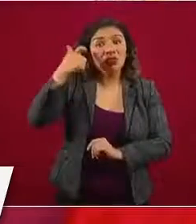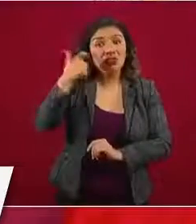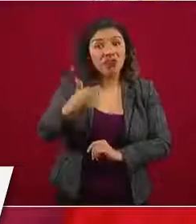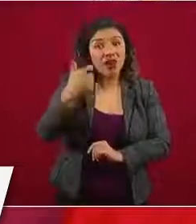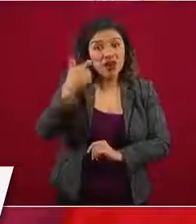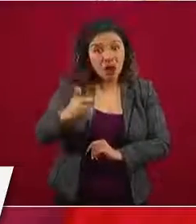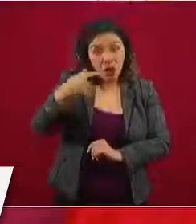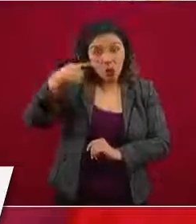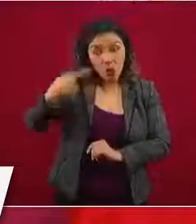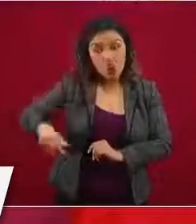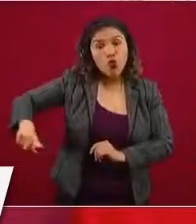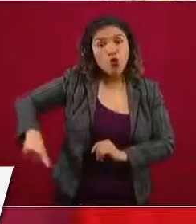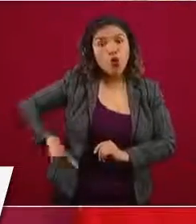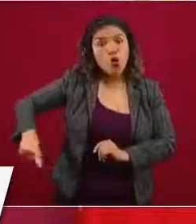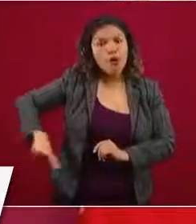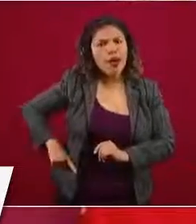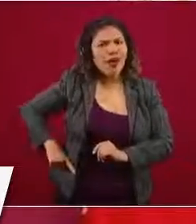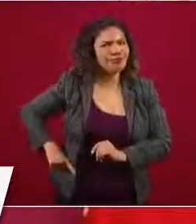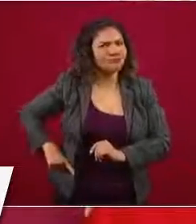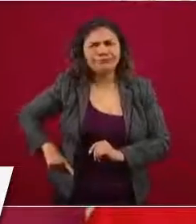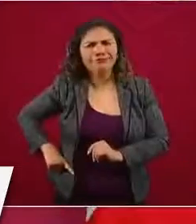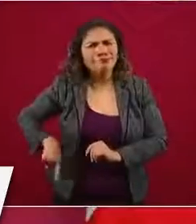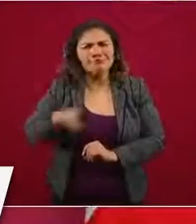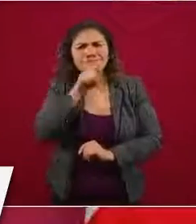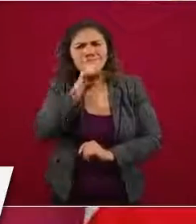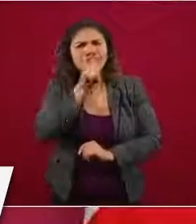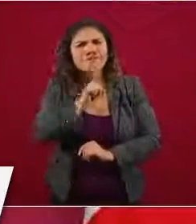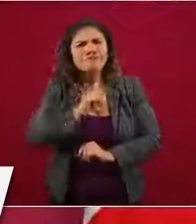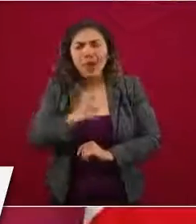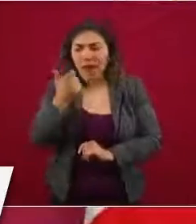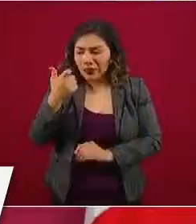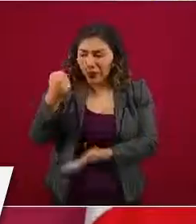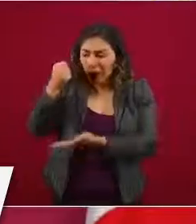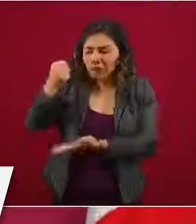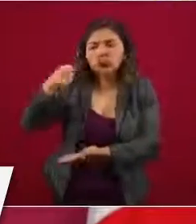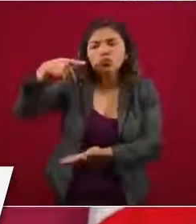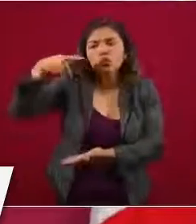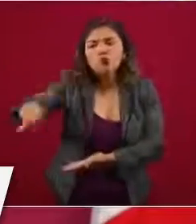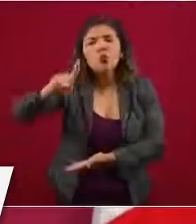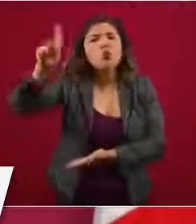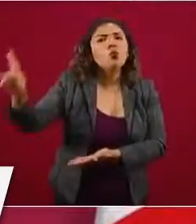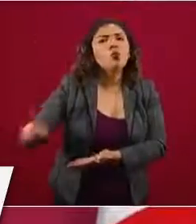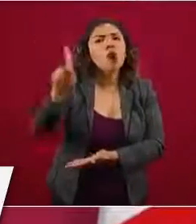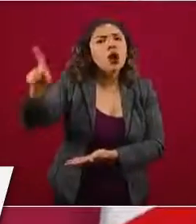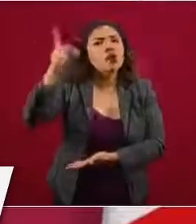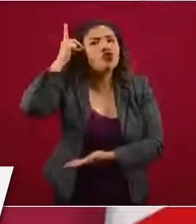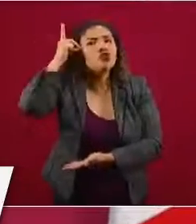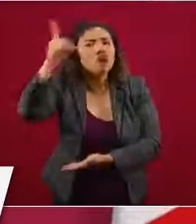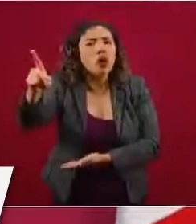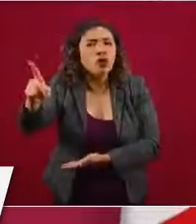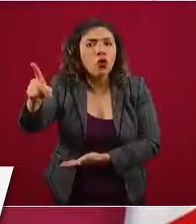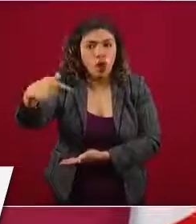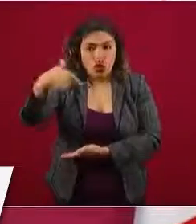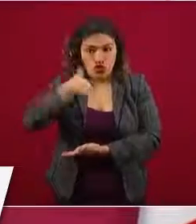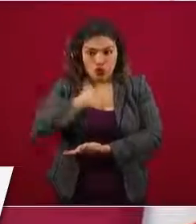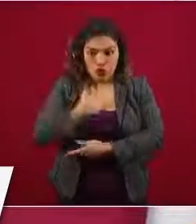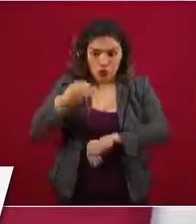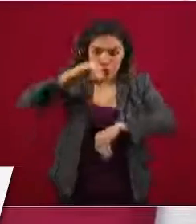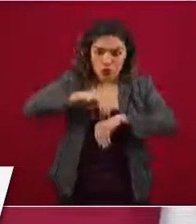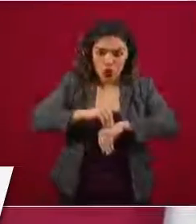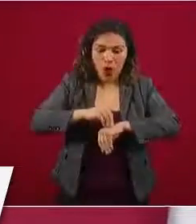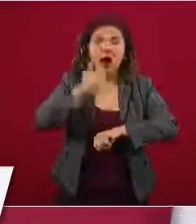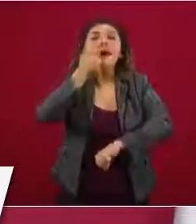No, el presupuesto es dinero del pueblo. Los funcionarios somos simplemente administradores de los dineros